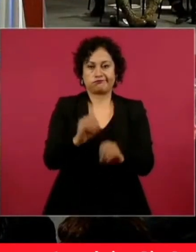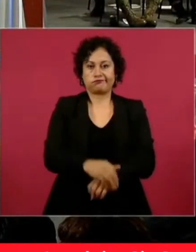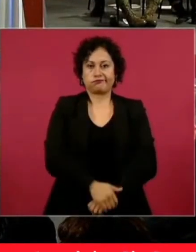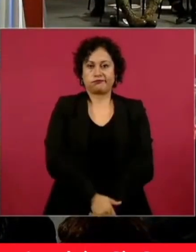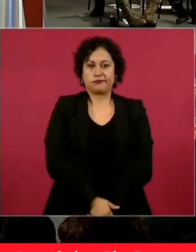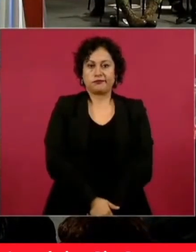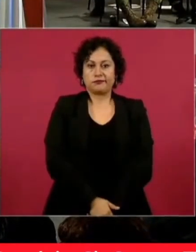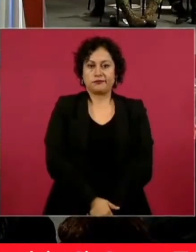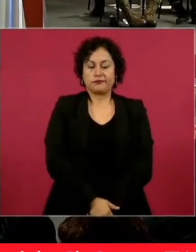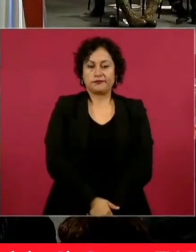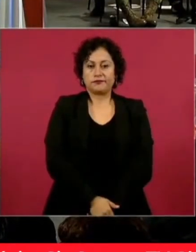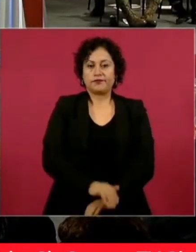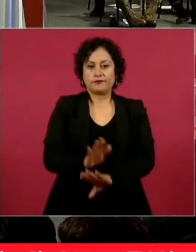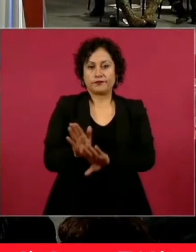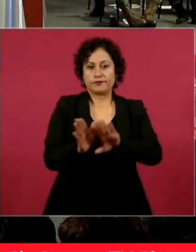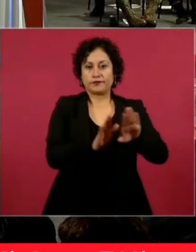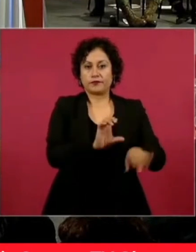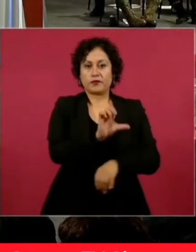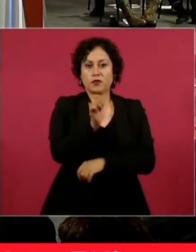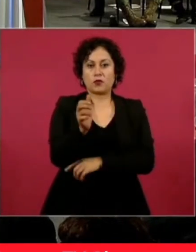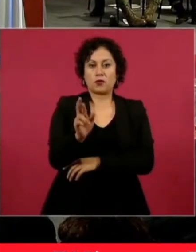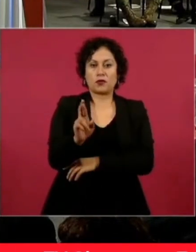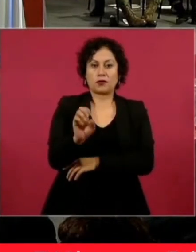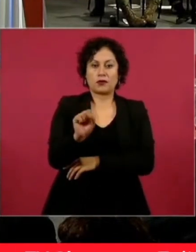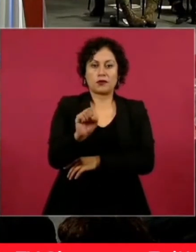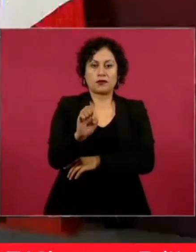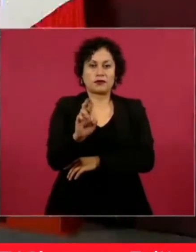Las reservas,